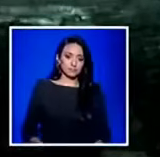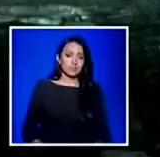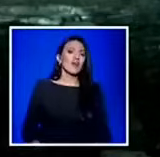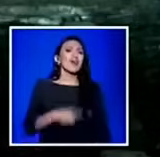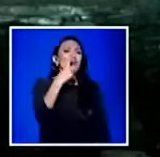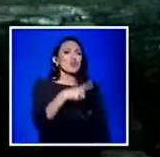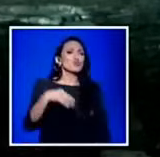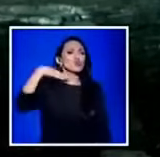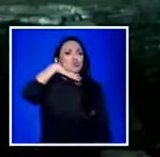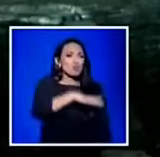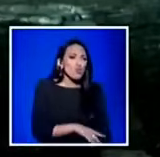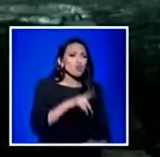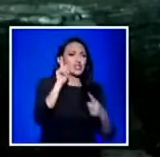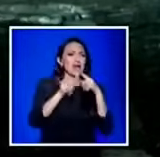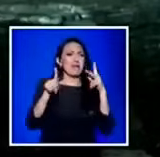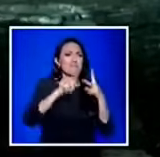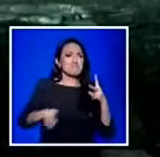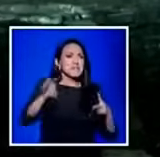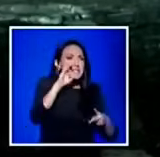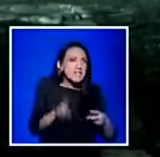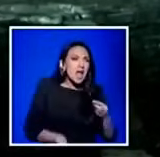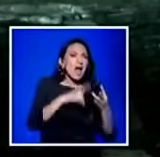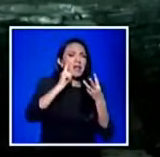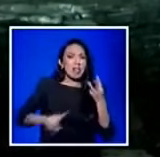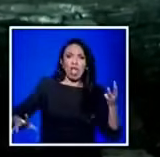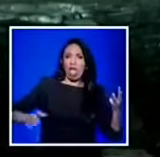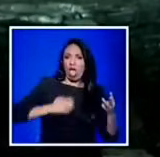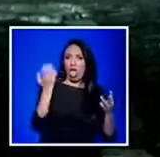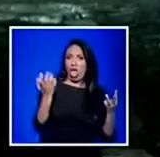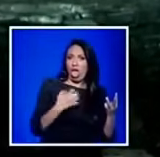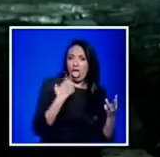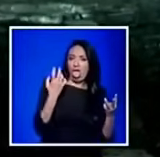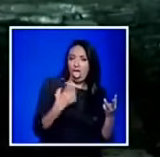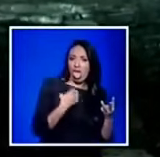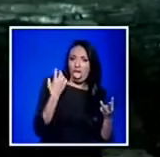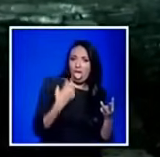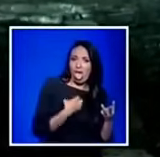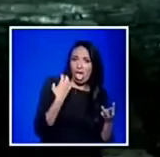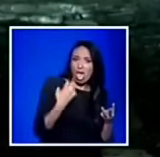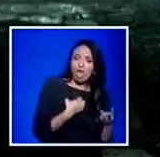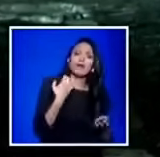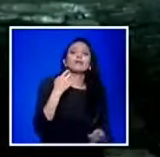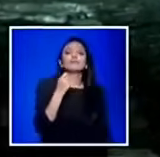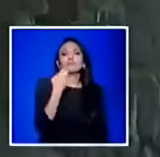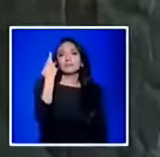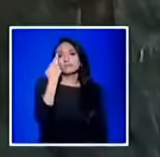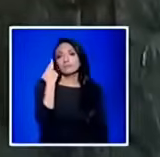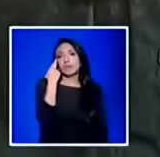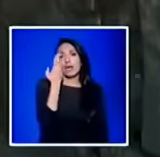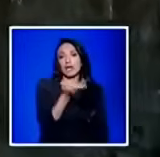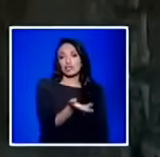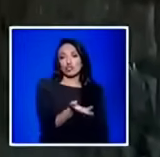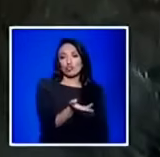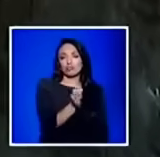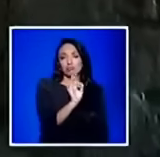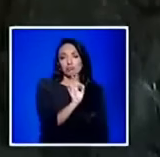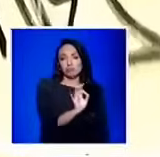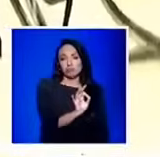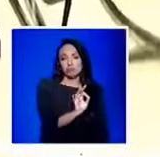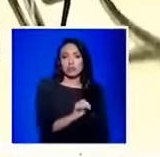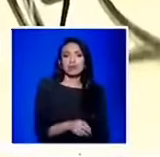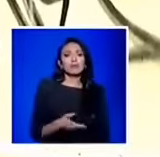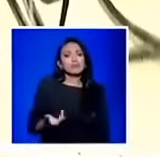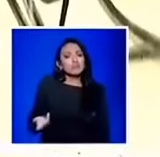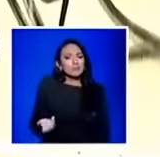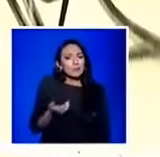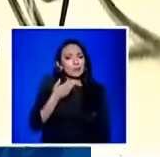Puercos, la gente es cochina, sucia, puerca. Esta vecina está indignada y tiene razón. Donde quiera eso, no. No es justo